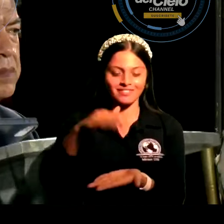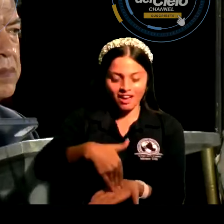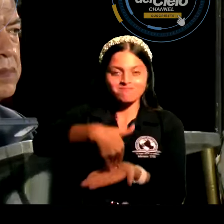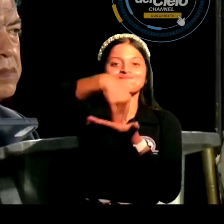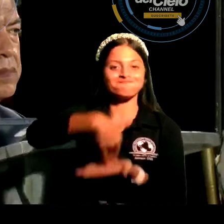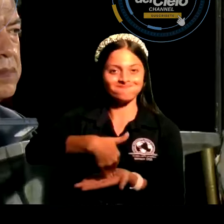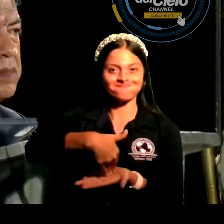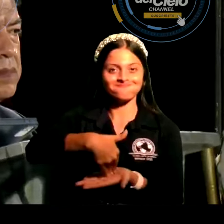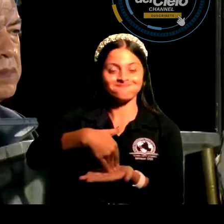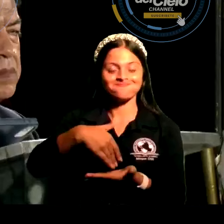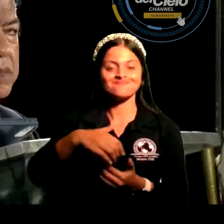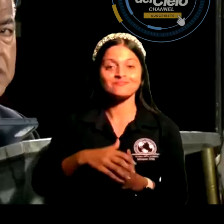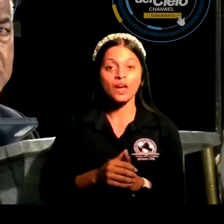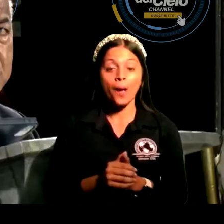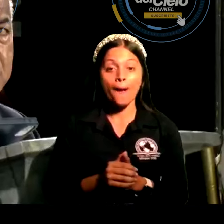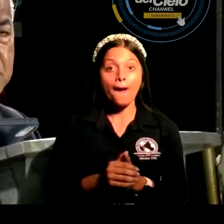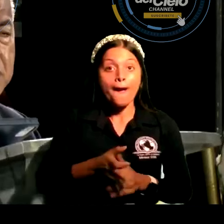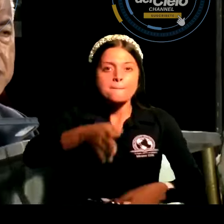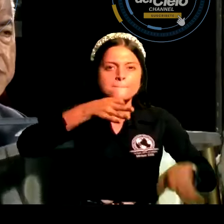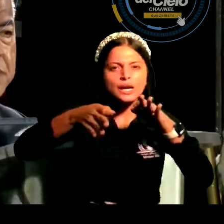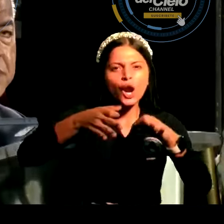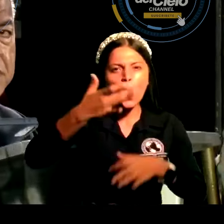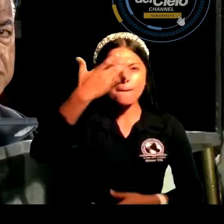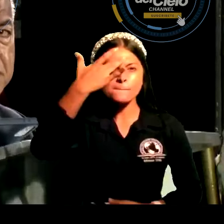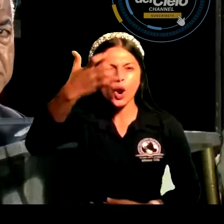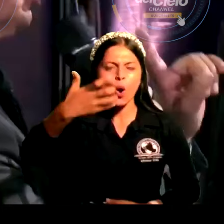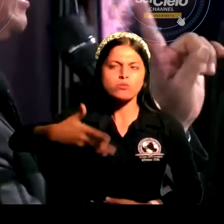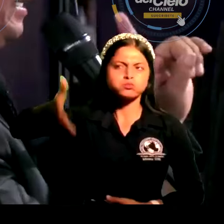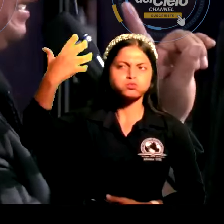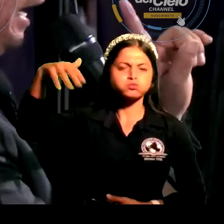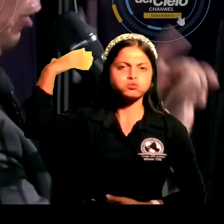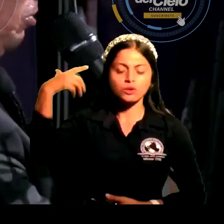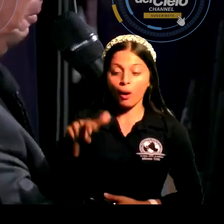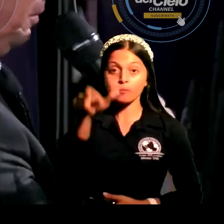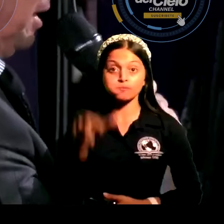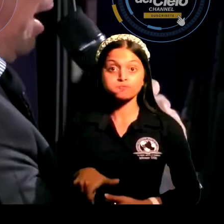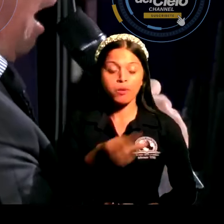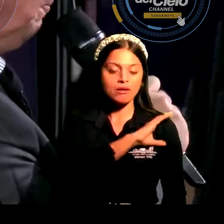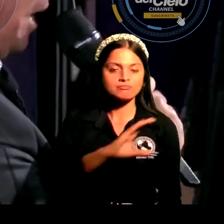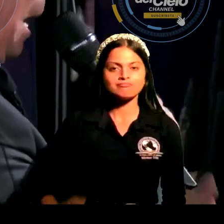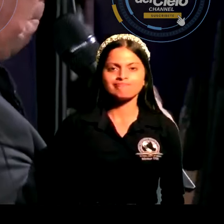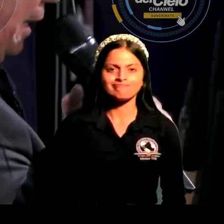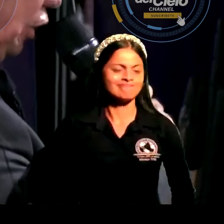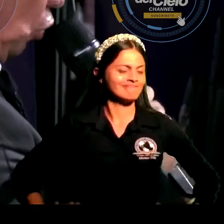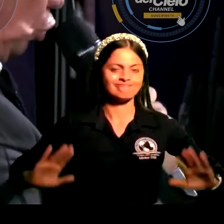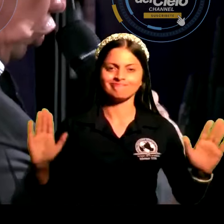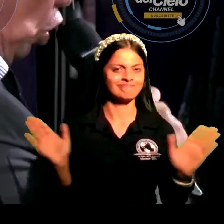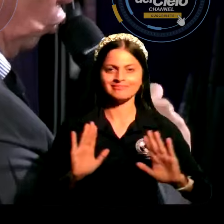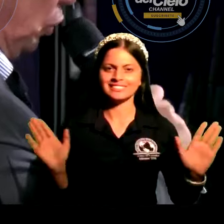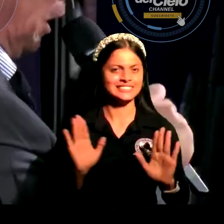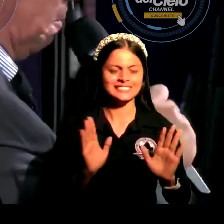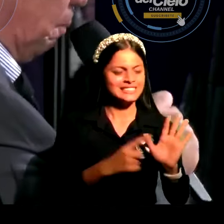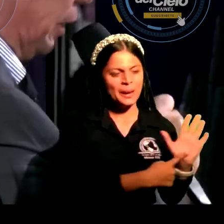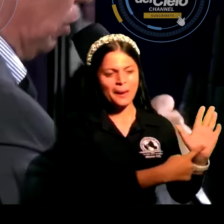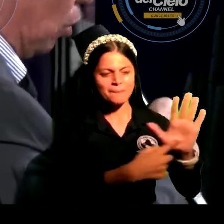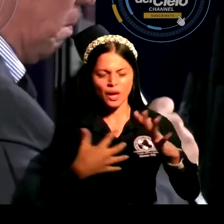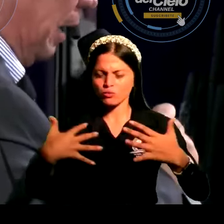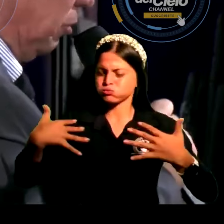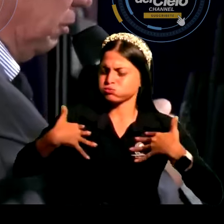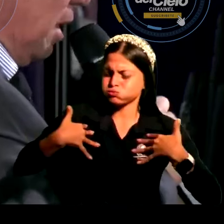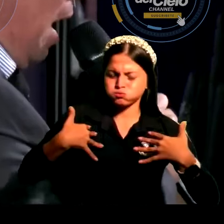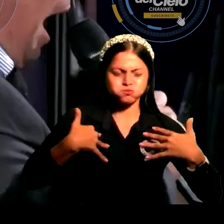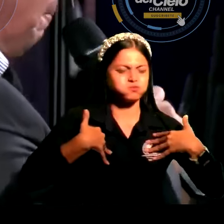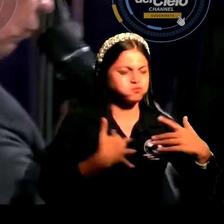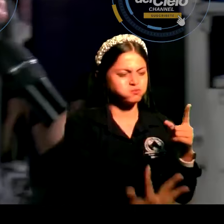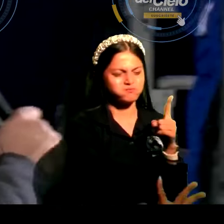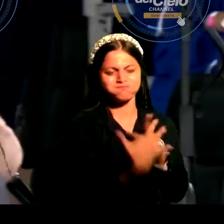explica por qué los primeros cristianos no cedieron ante la persecución del Imperio